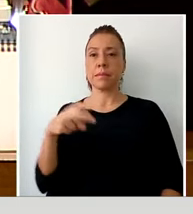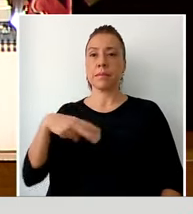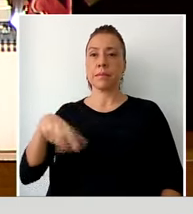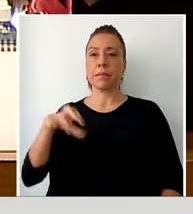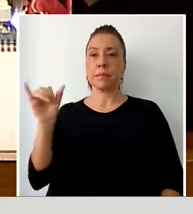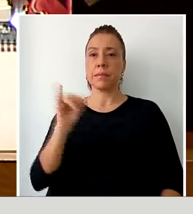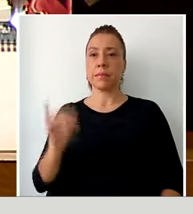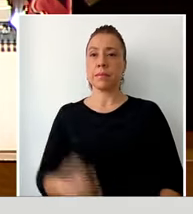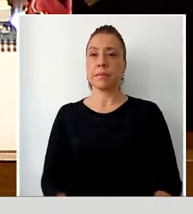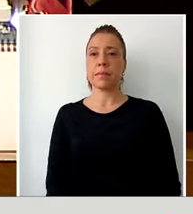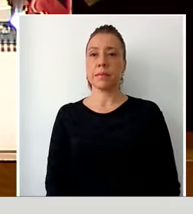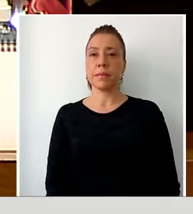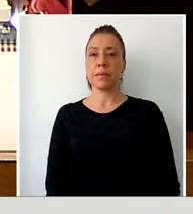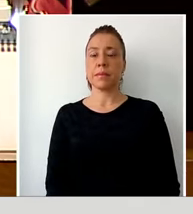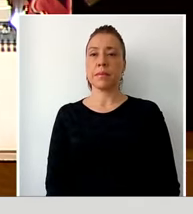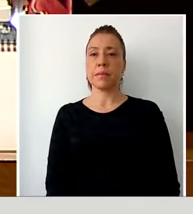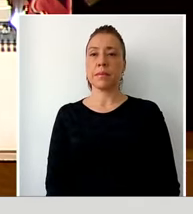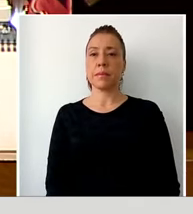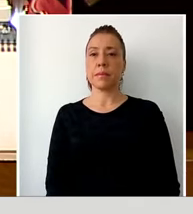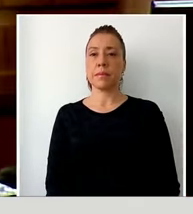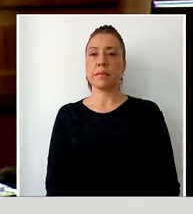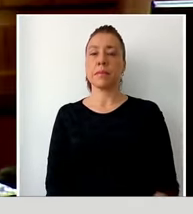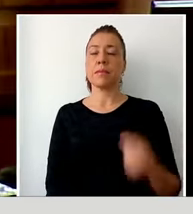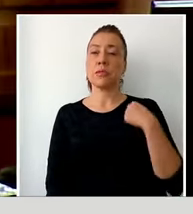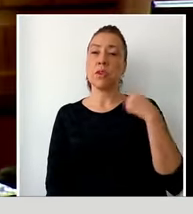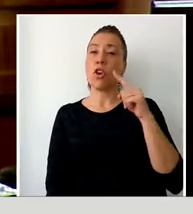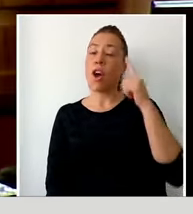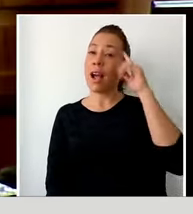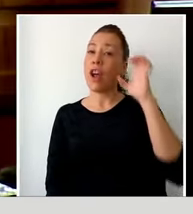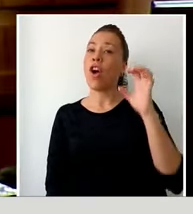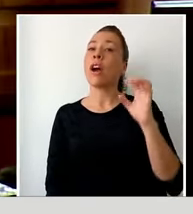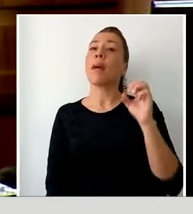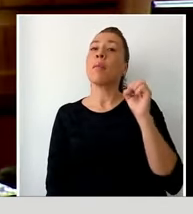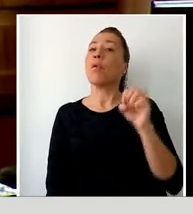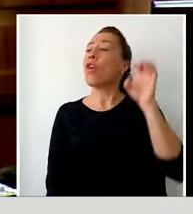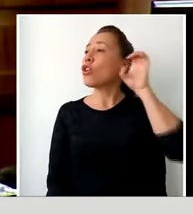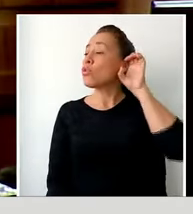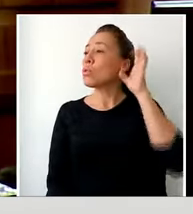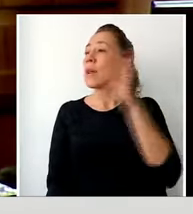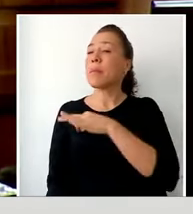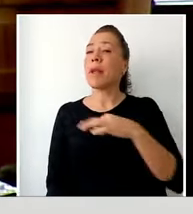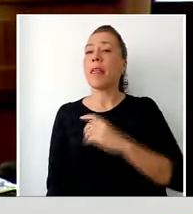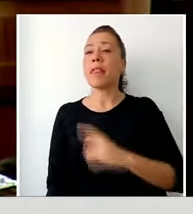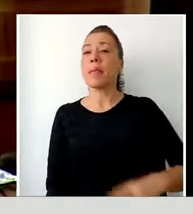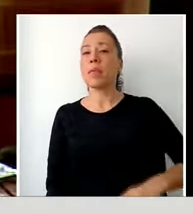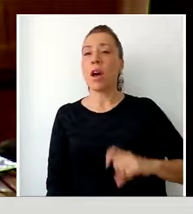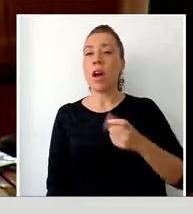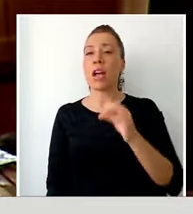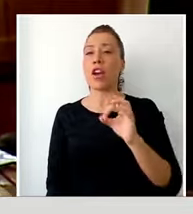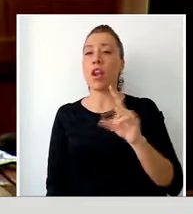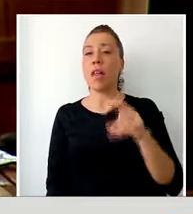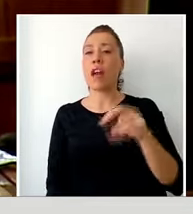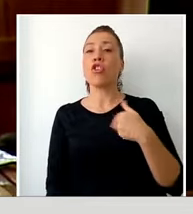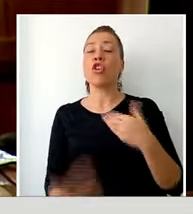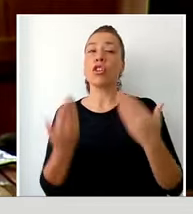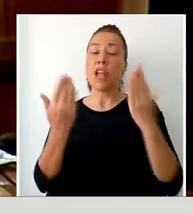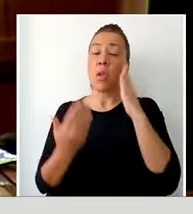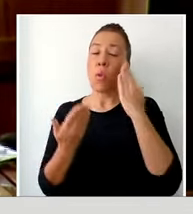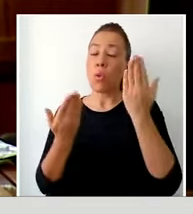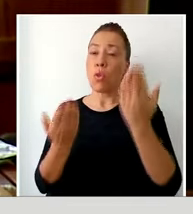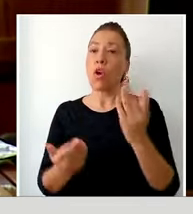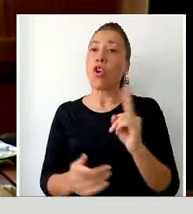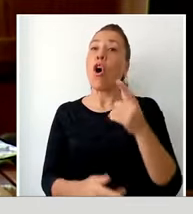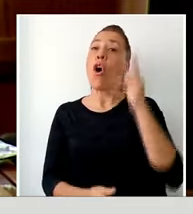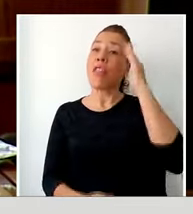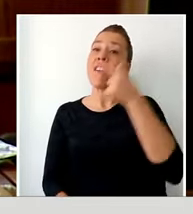dudo que haya podido escuchar el ministro del diputado Giordano Pero bueno cómo está ministro los saludo amablemente no es un día fácil para mí